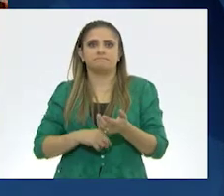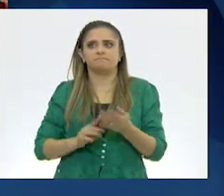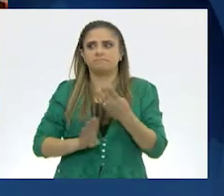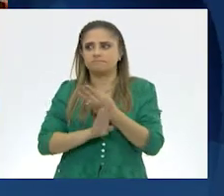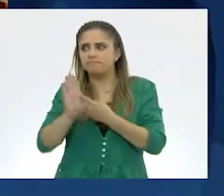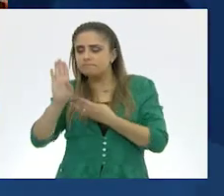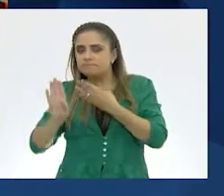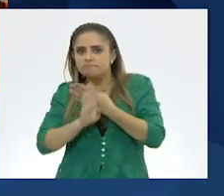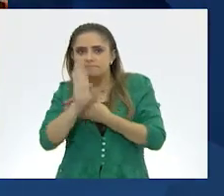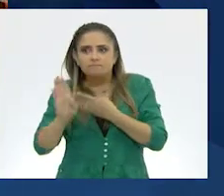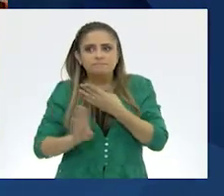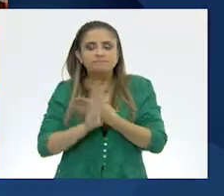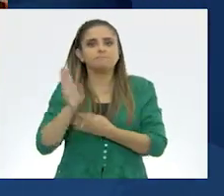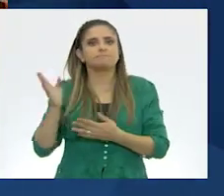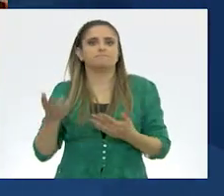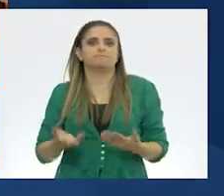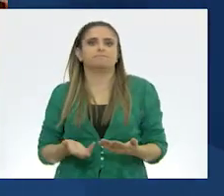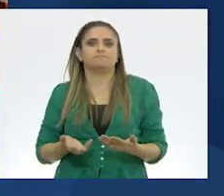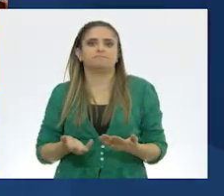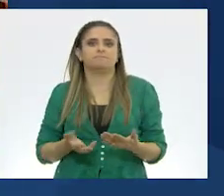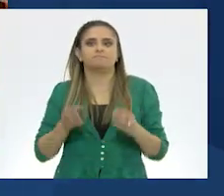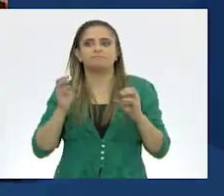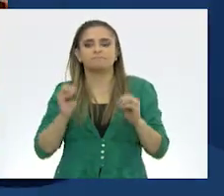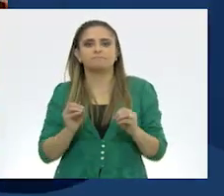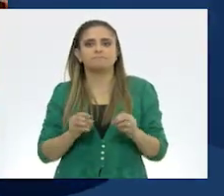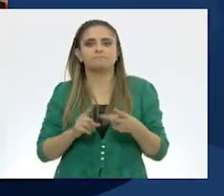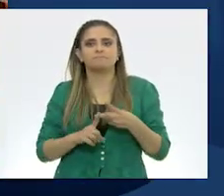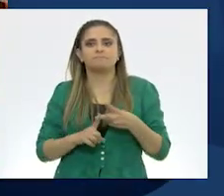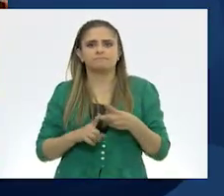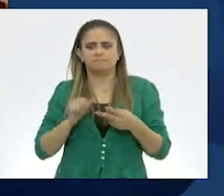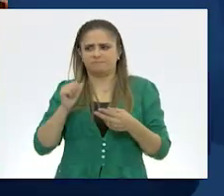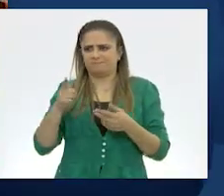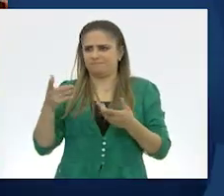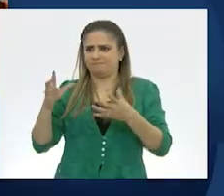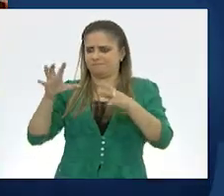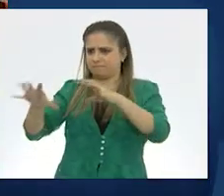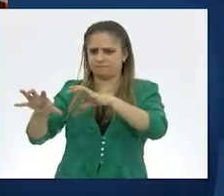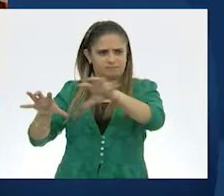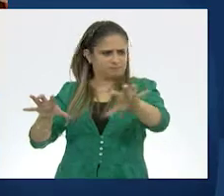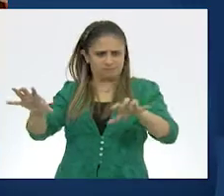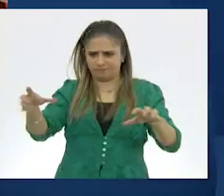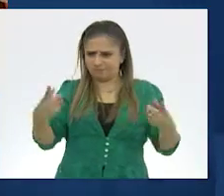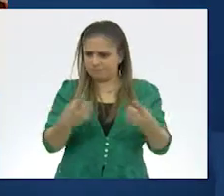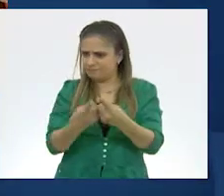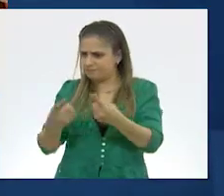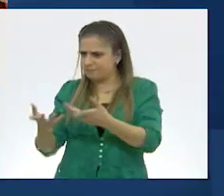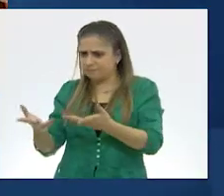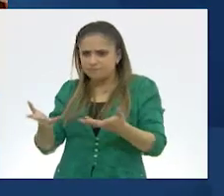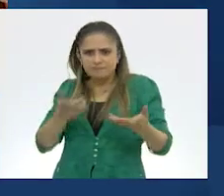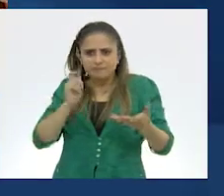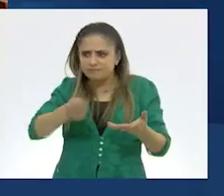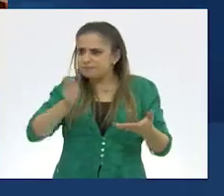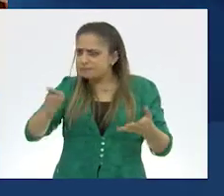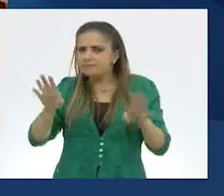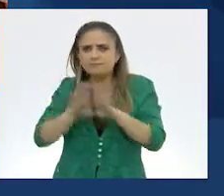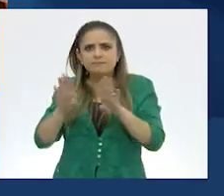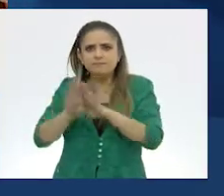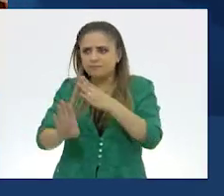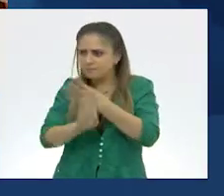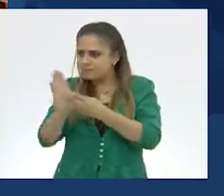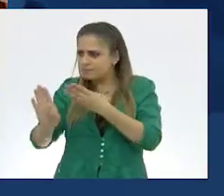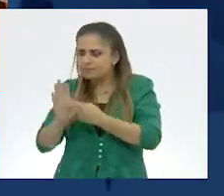sobrenaturales o que rompen la lógica tradicional y que pues entre